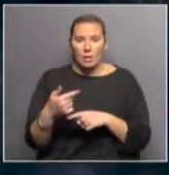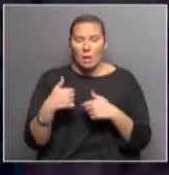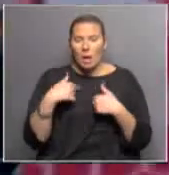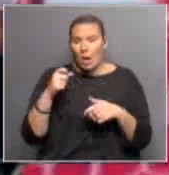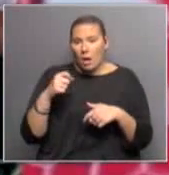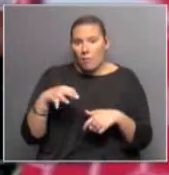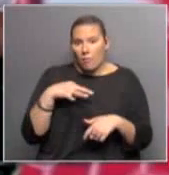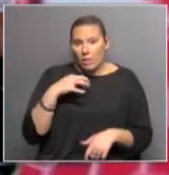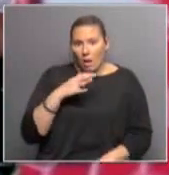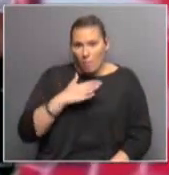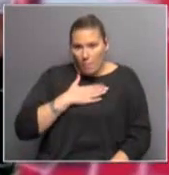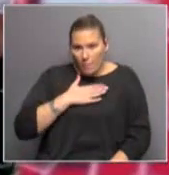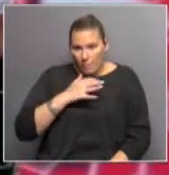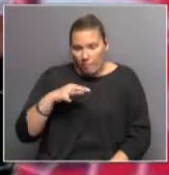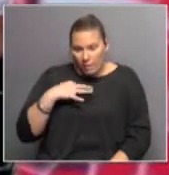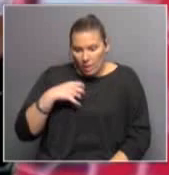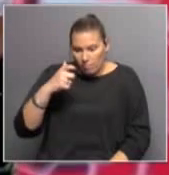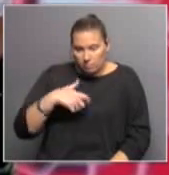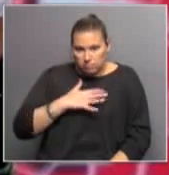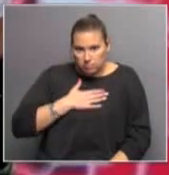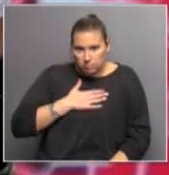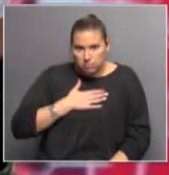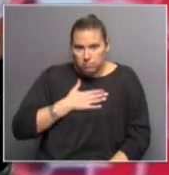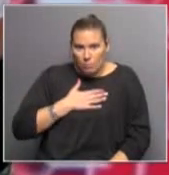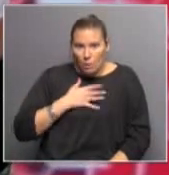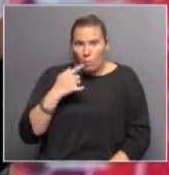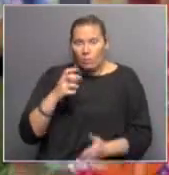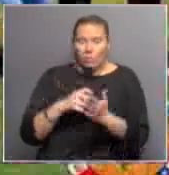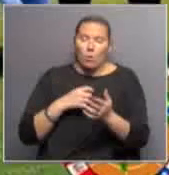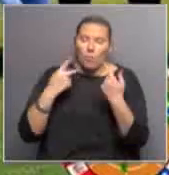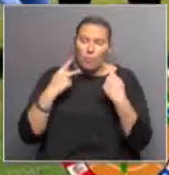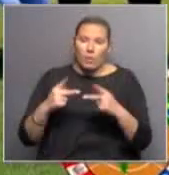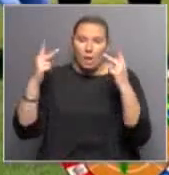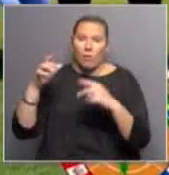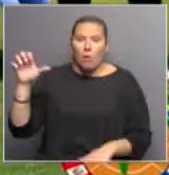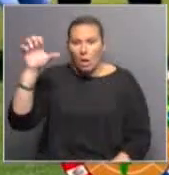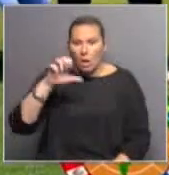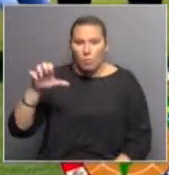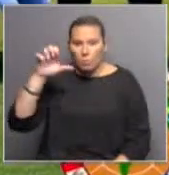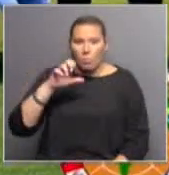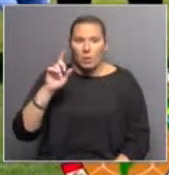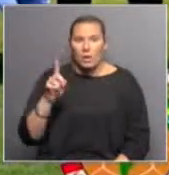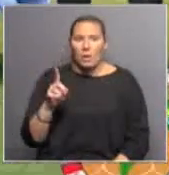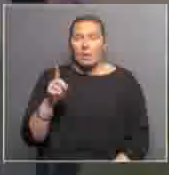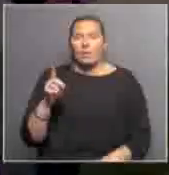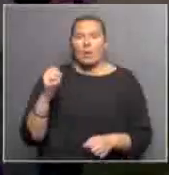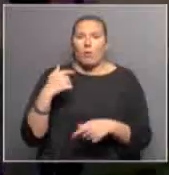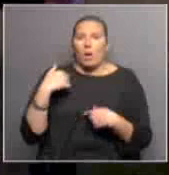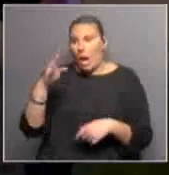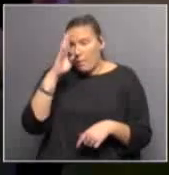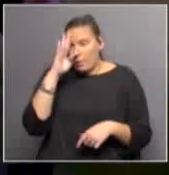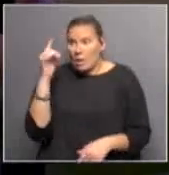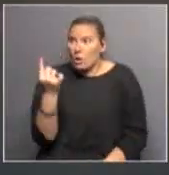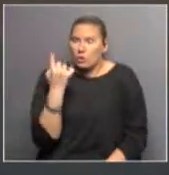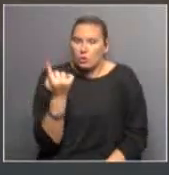vida personal, como decía, cuando doy el salto al exterior y bueno, tengo que independizarme, a manejarme sola, bueno, a vivir